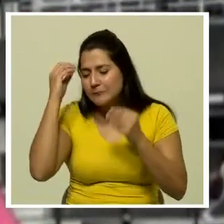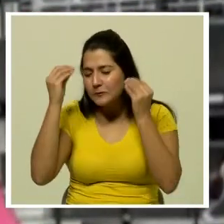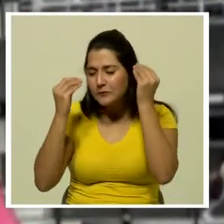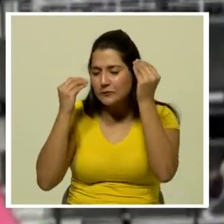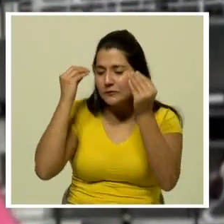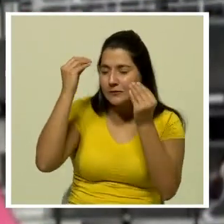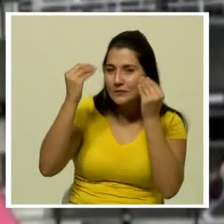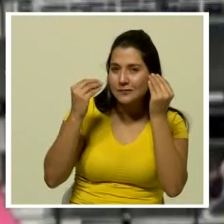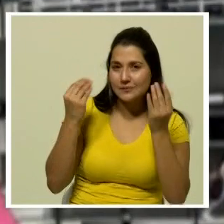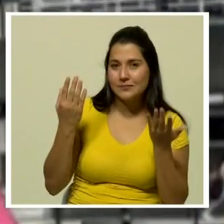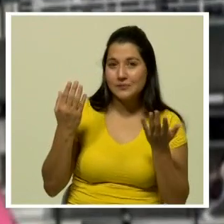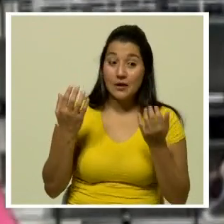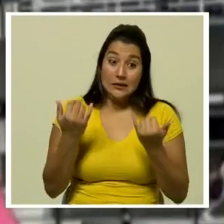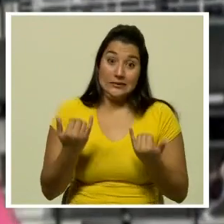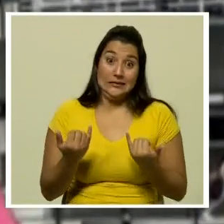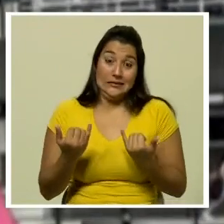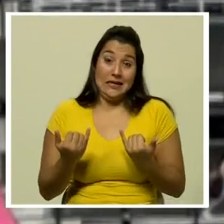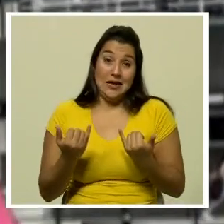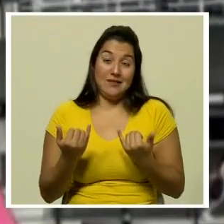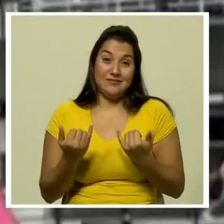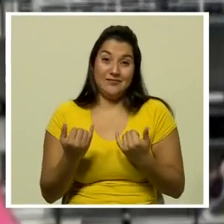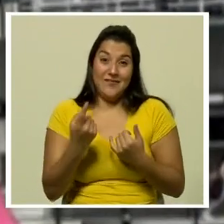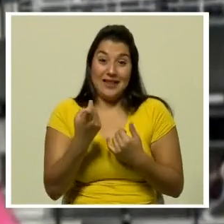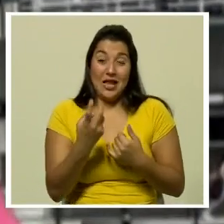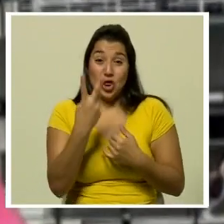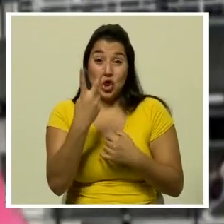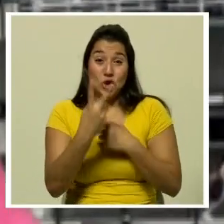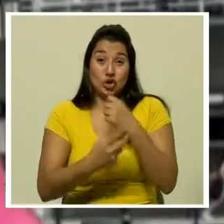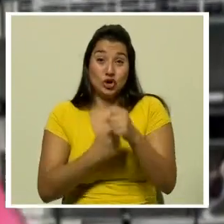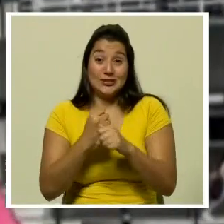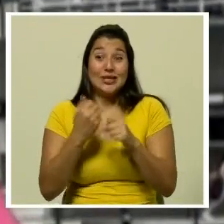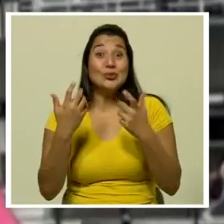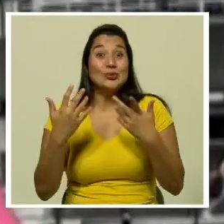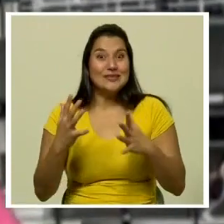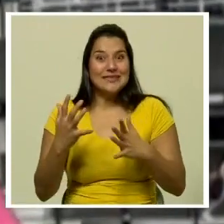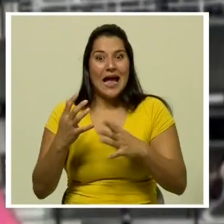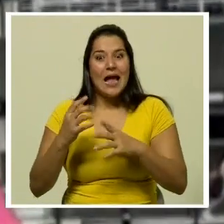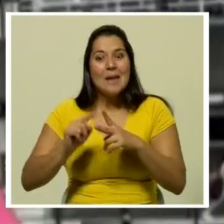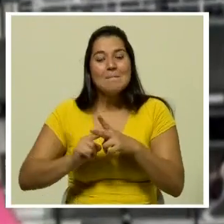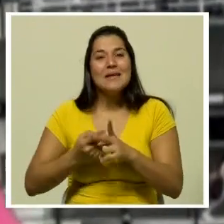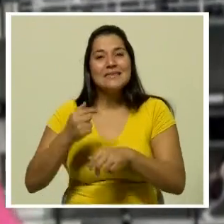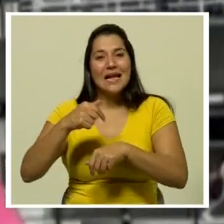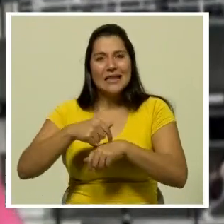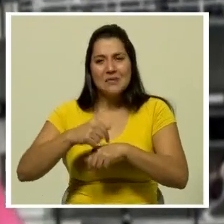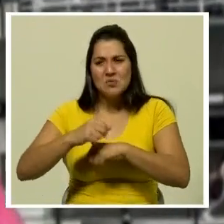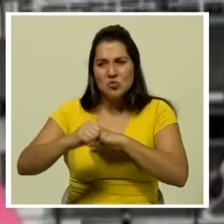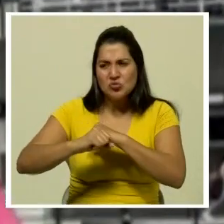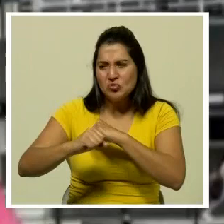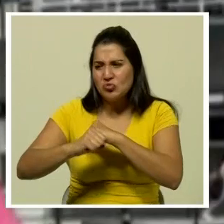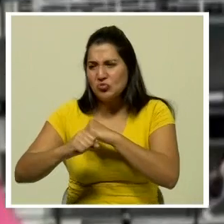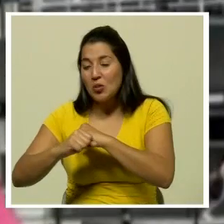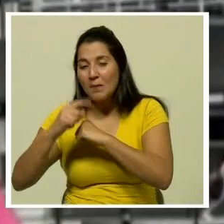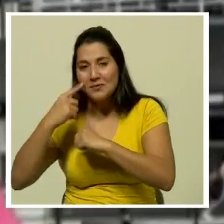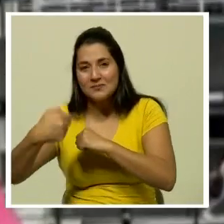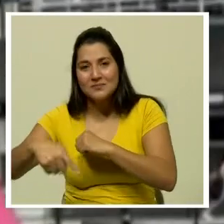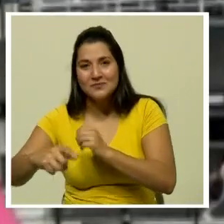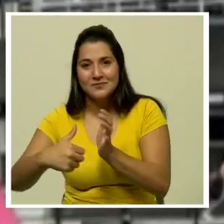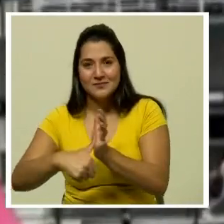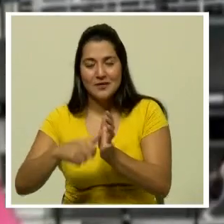estamos y el ciclo electoral cada vez es más corto, es decir, no se descansa prácticamente, es muy